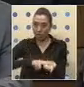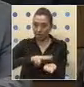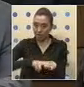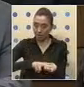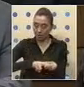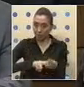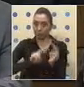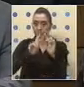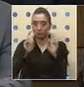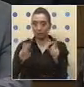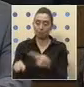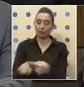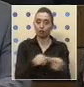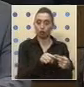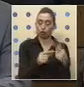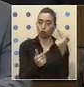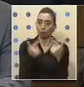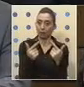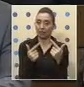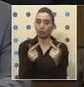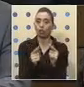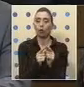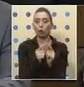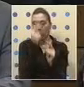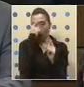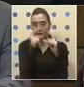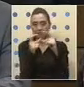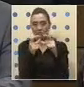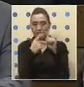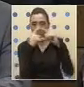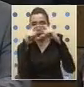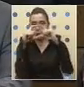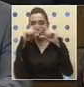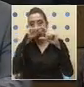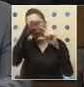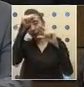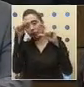temas sociopolíticos es como una figura geométrica de infinitos lados.